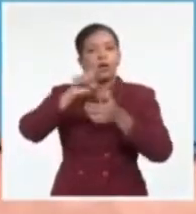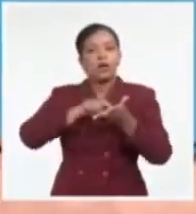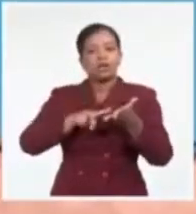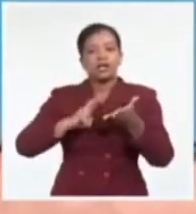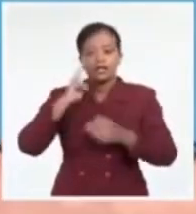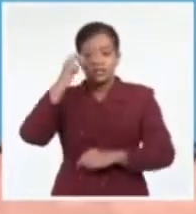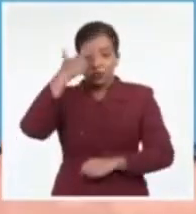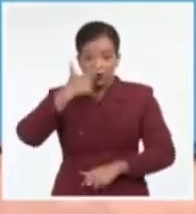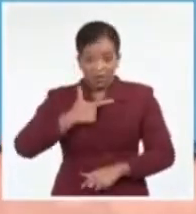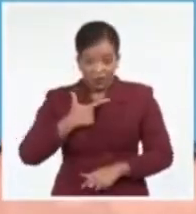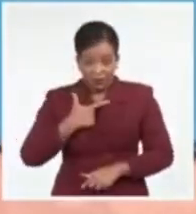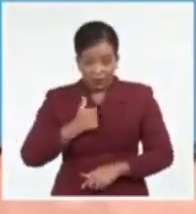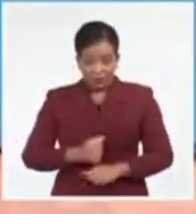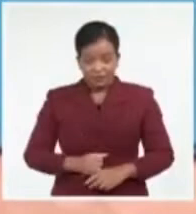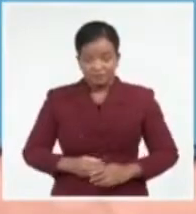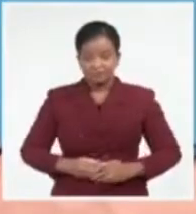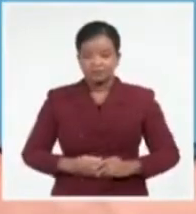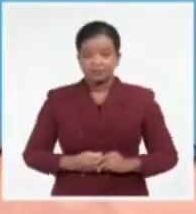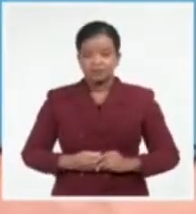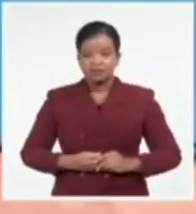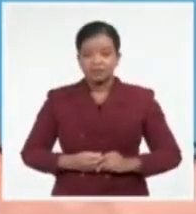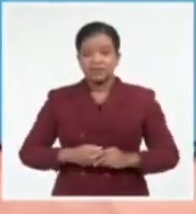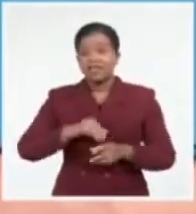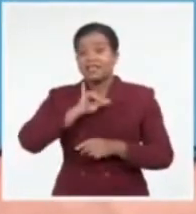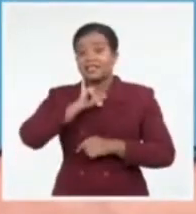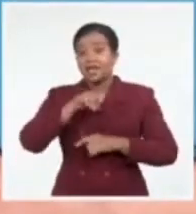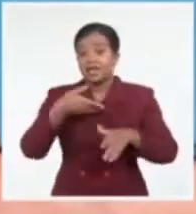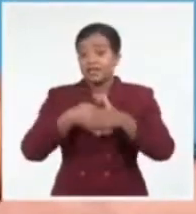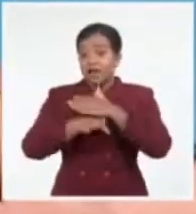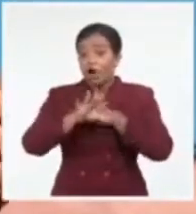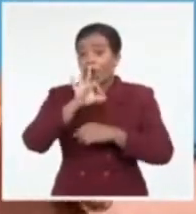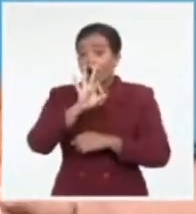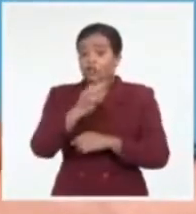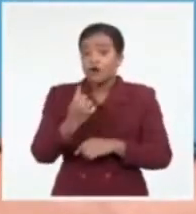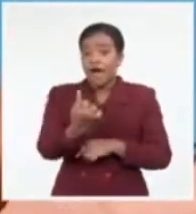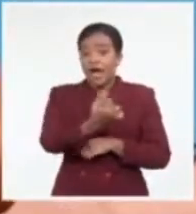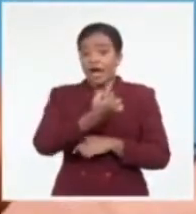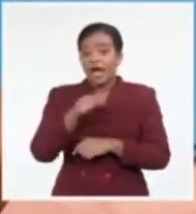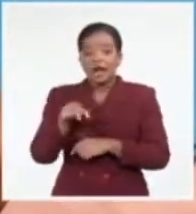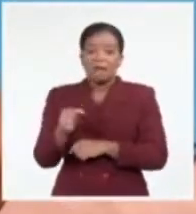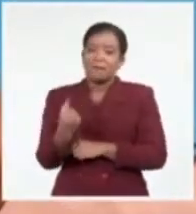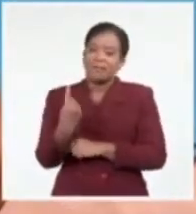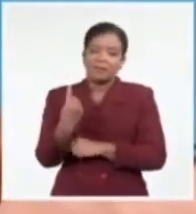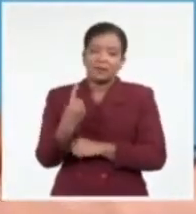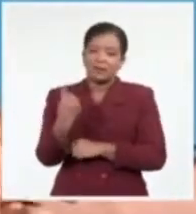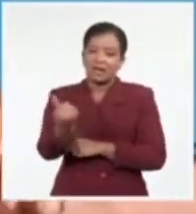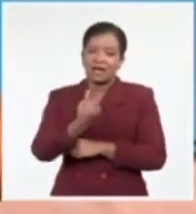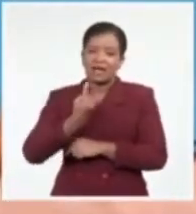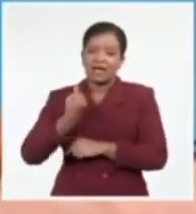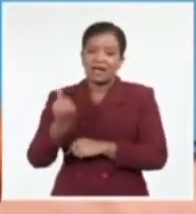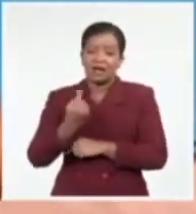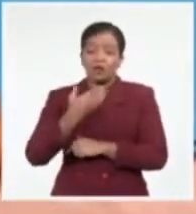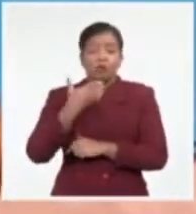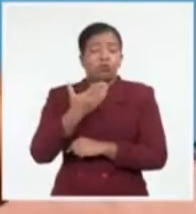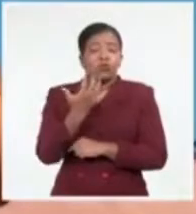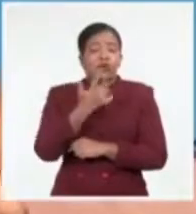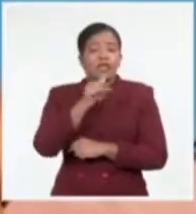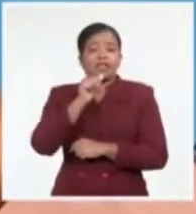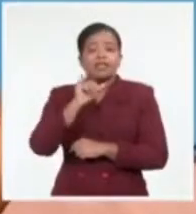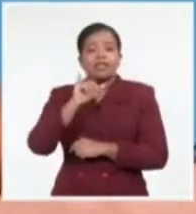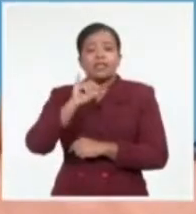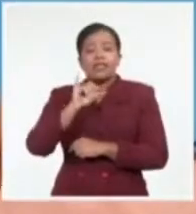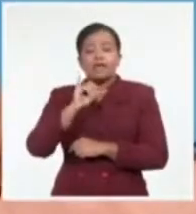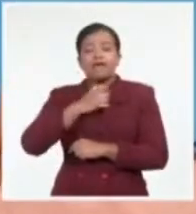de Ávila, por la vía del nocaut en seis entradas, ocho carreras por una, un gran trabajo de Diego Laborde, lanzador de